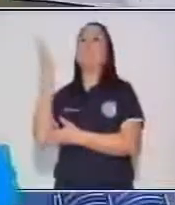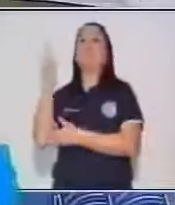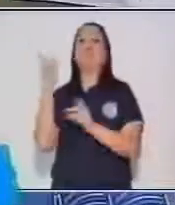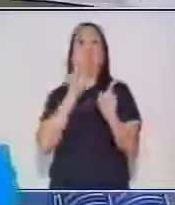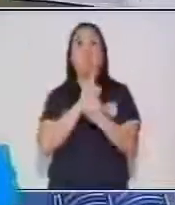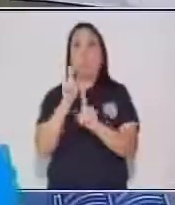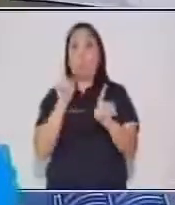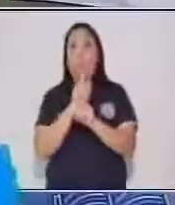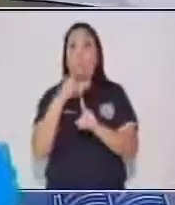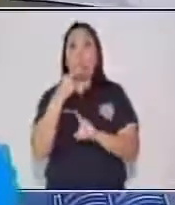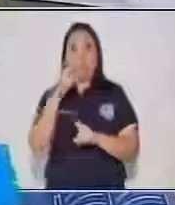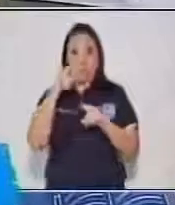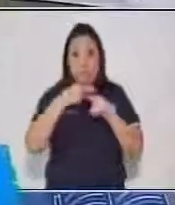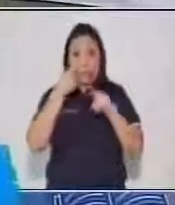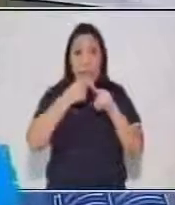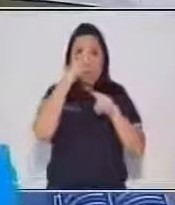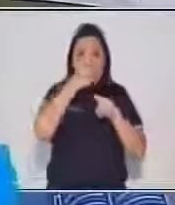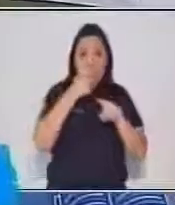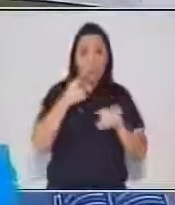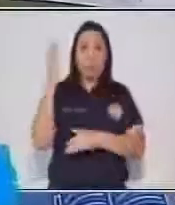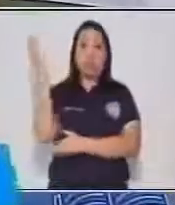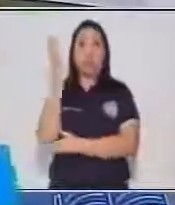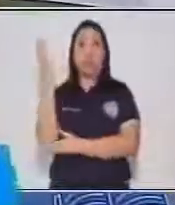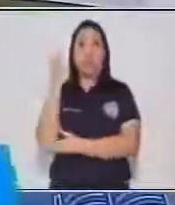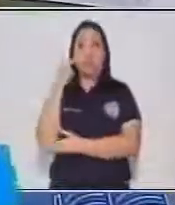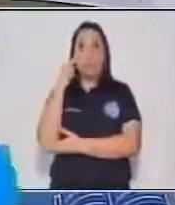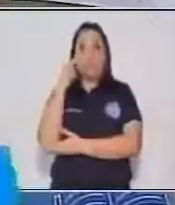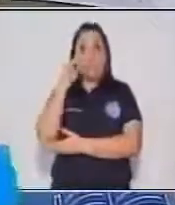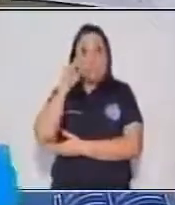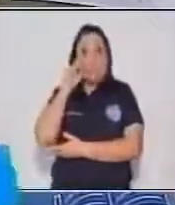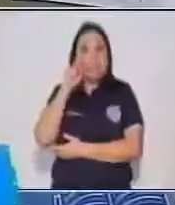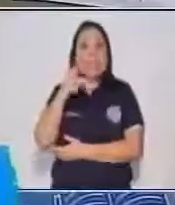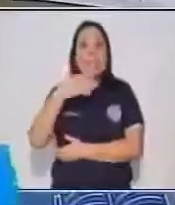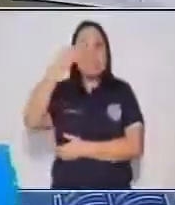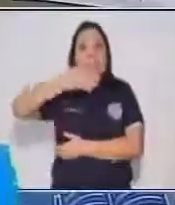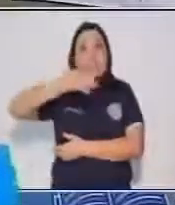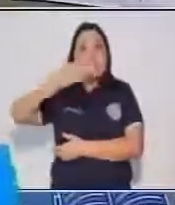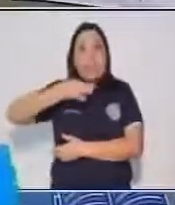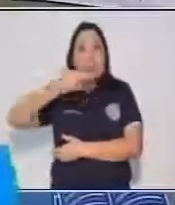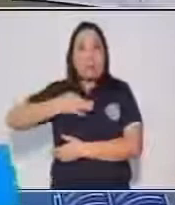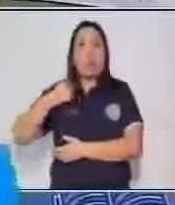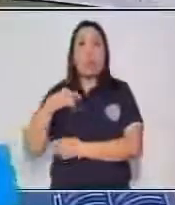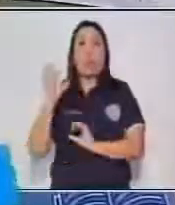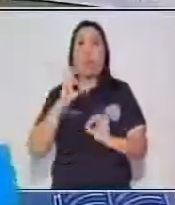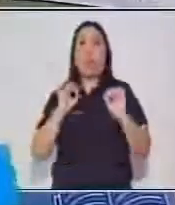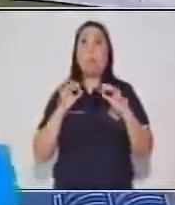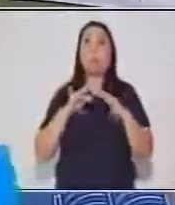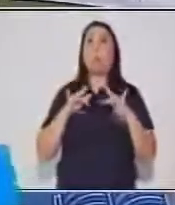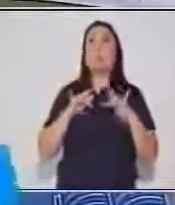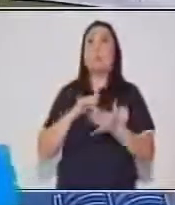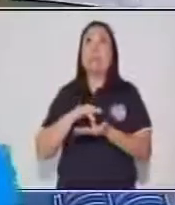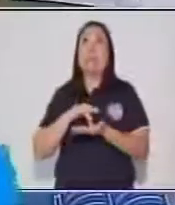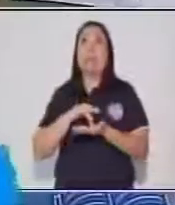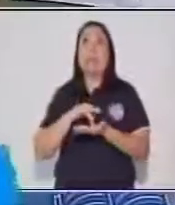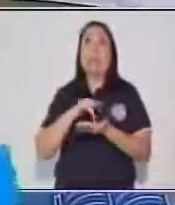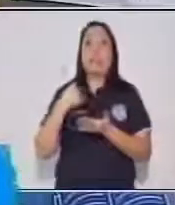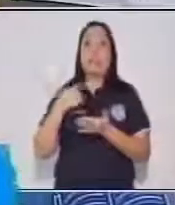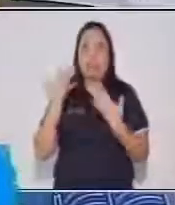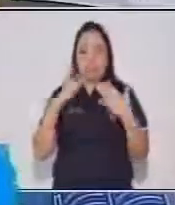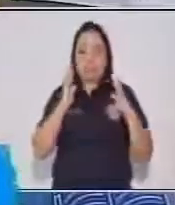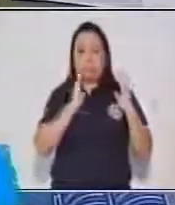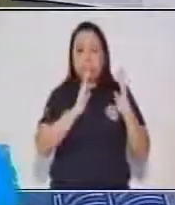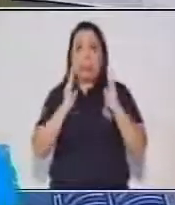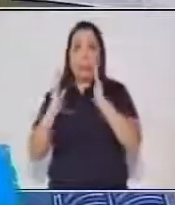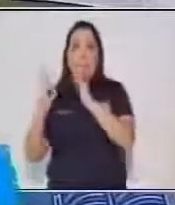tú realizas una exposición, se nota si estás seguro de lo que estás diciendo o si te has preparado adecuadamente para realizar